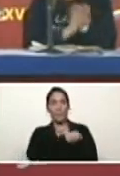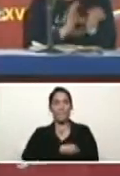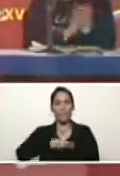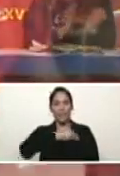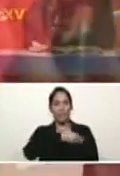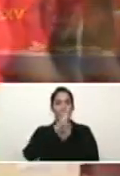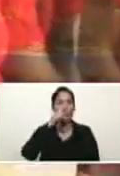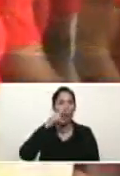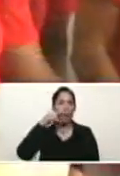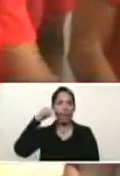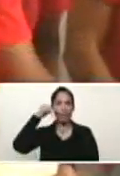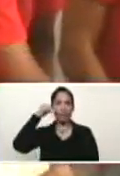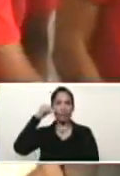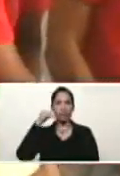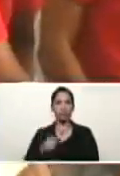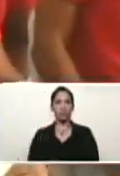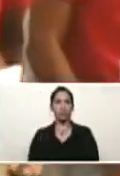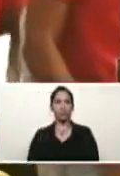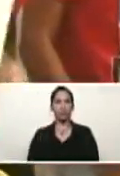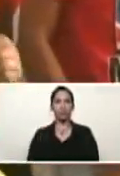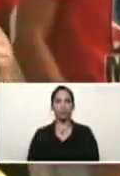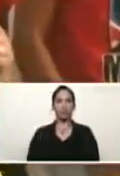Rivas,